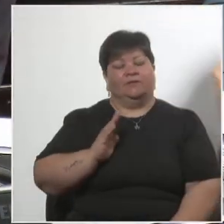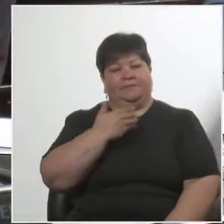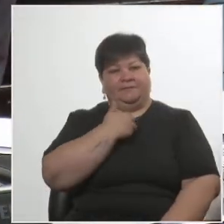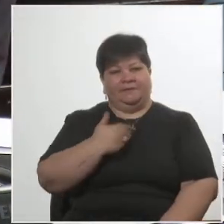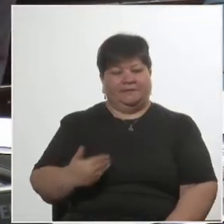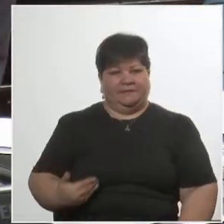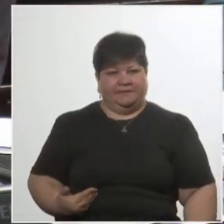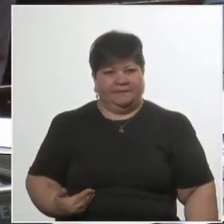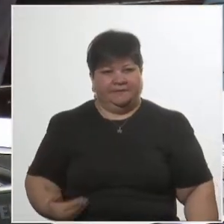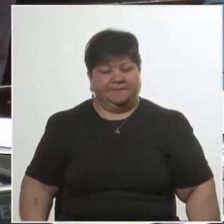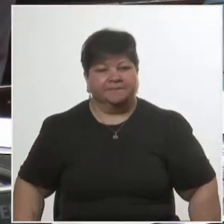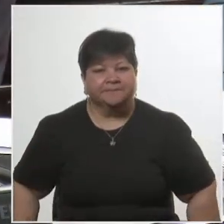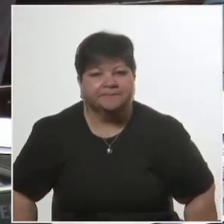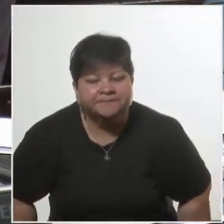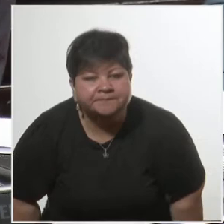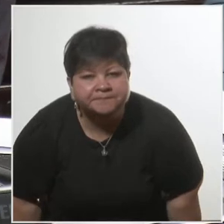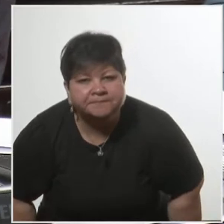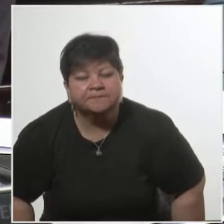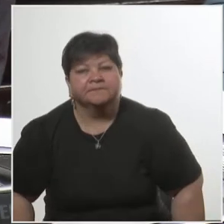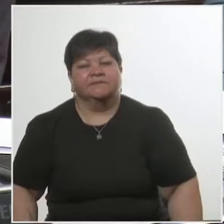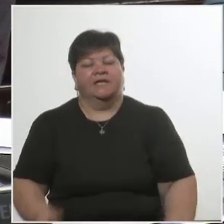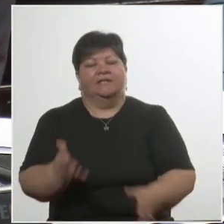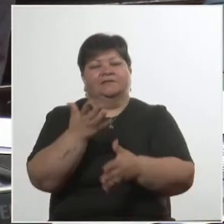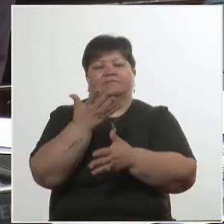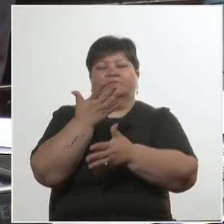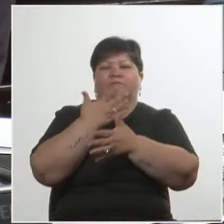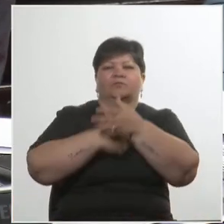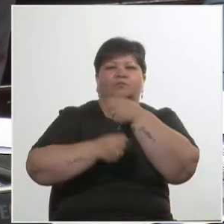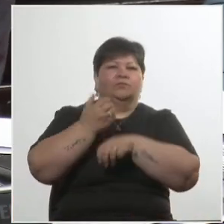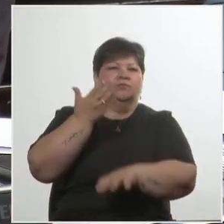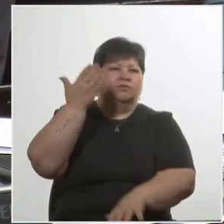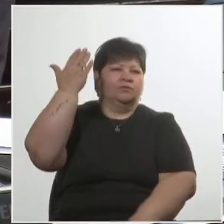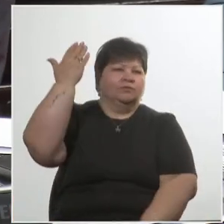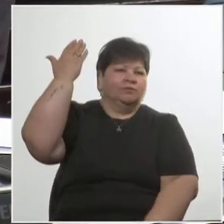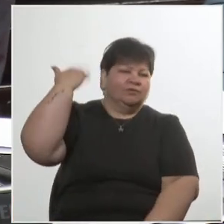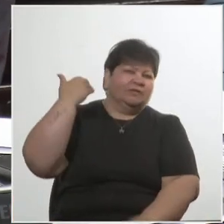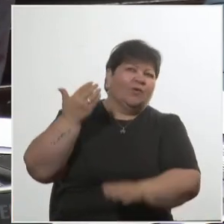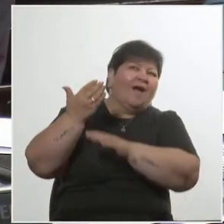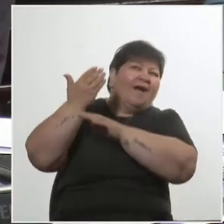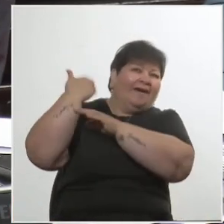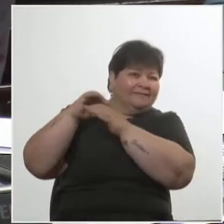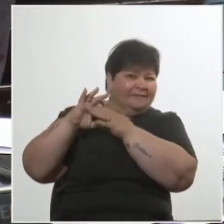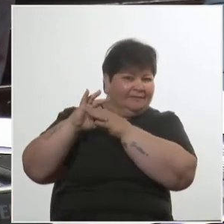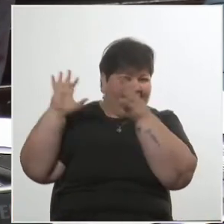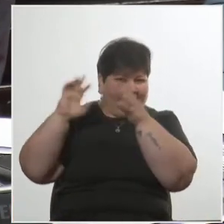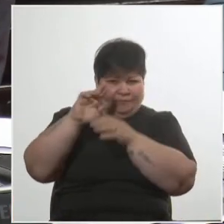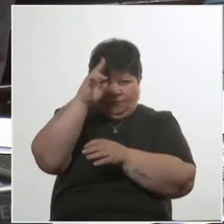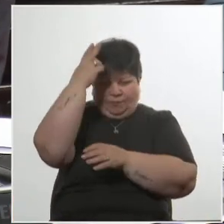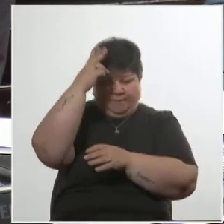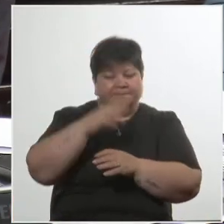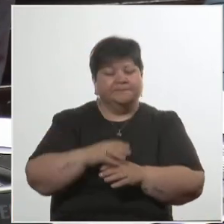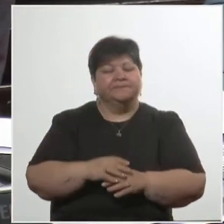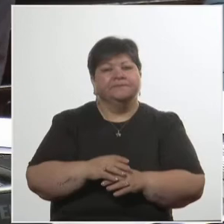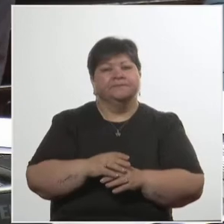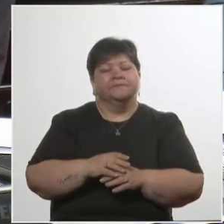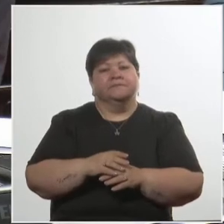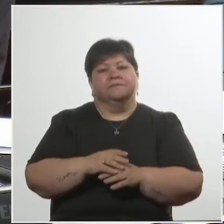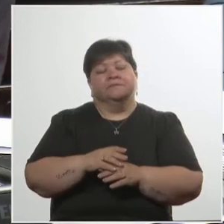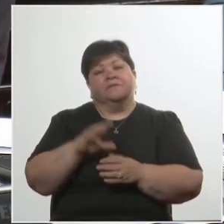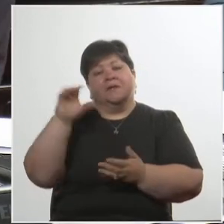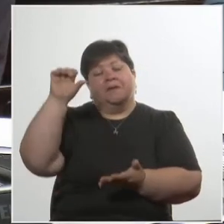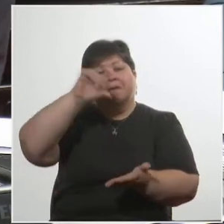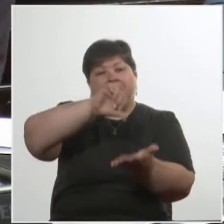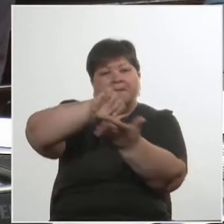desde época remota yo diría incluso anterior el Independencia nuestra patrias